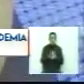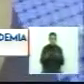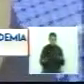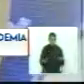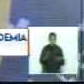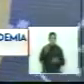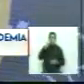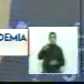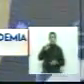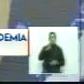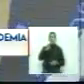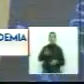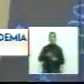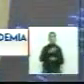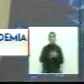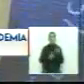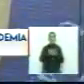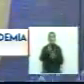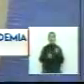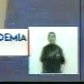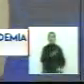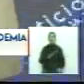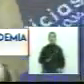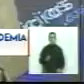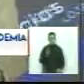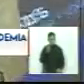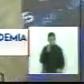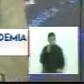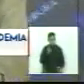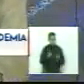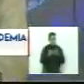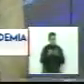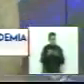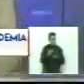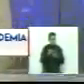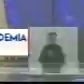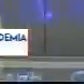Rabascal, precandidato presidencial. ¿Por quién? Eso les contamos luego de la pausa.